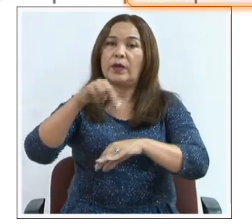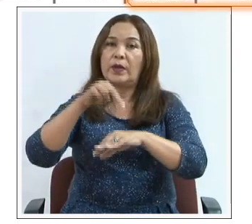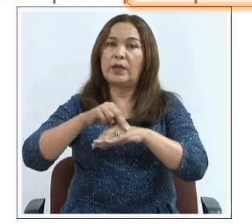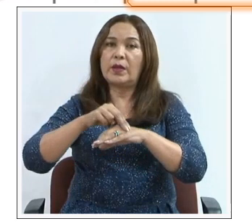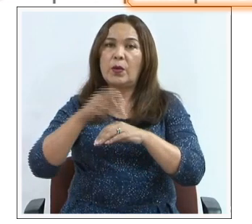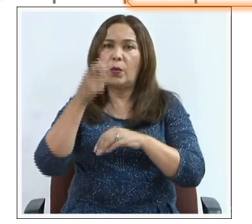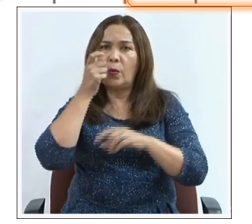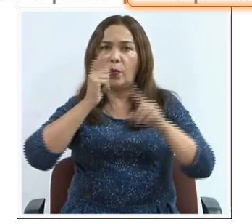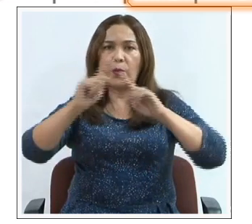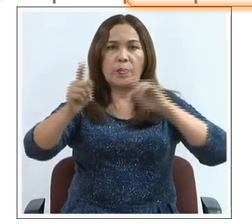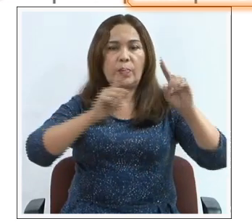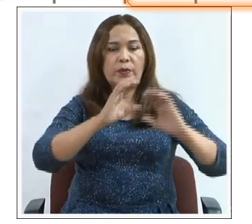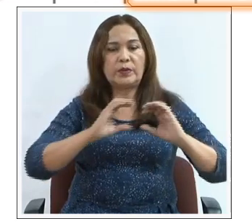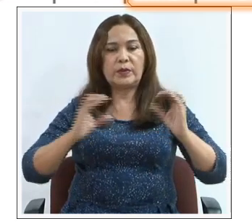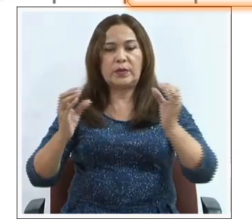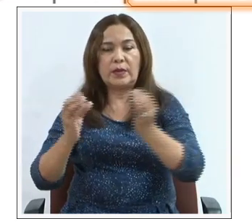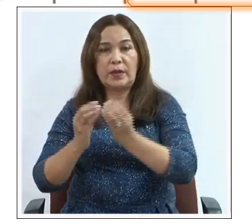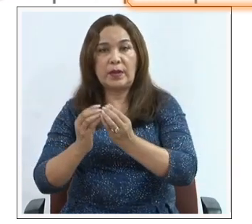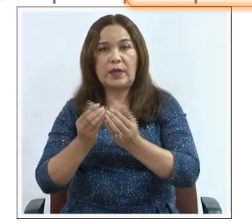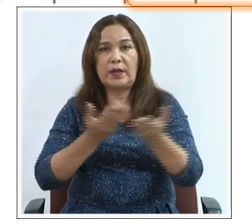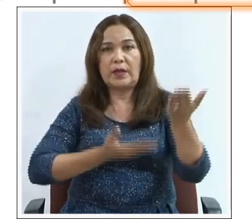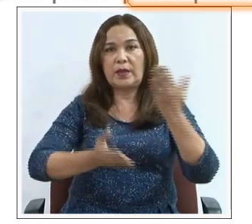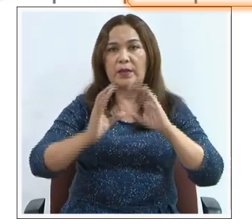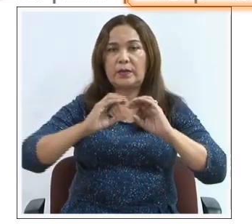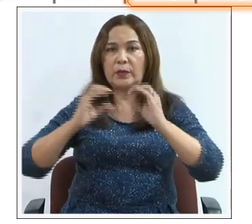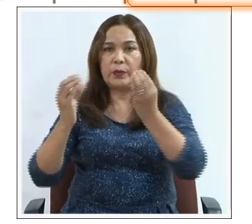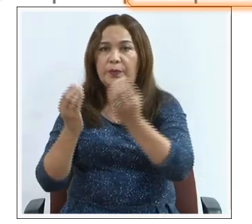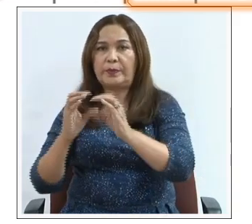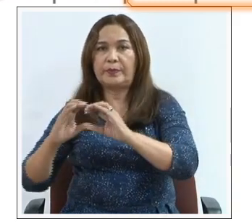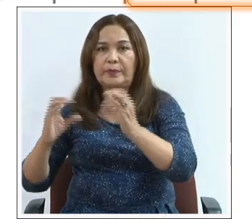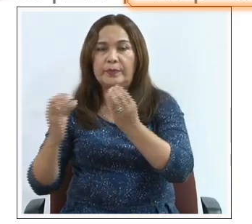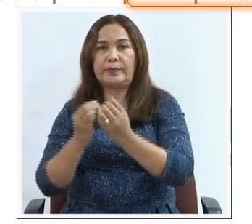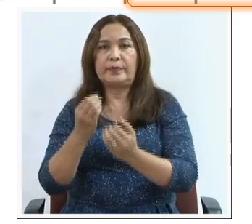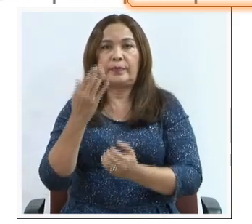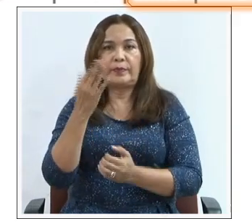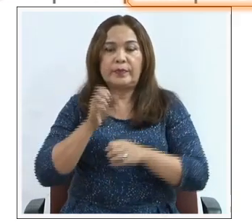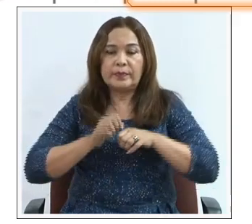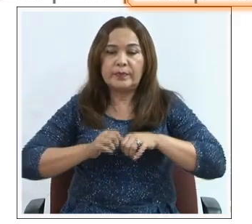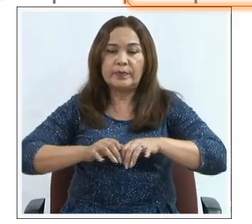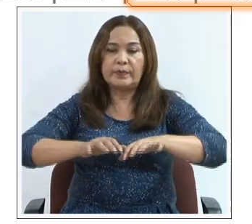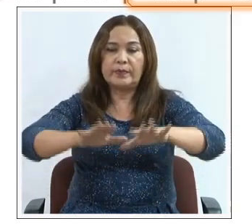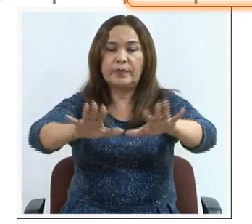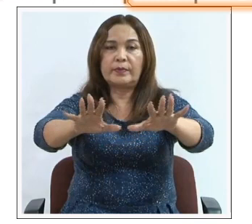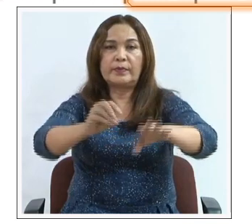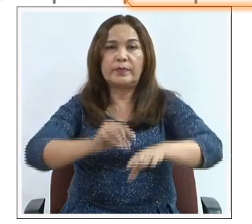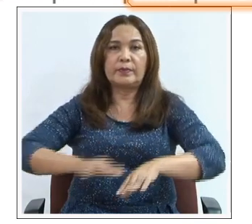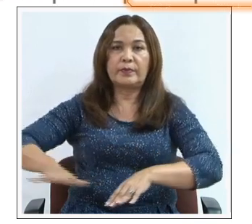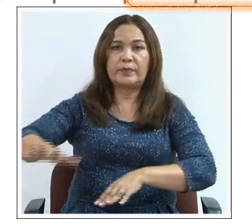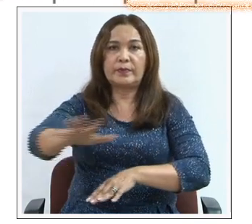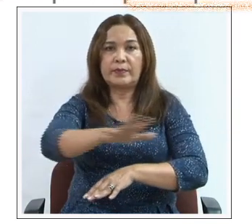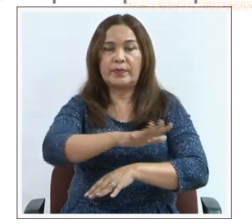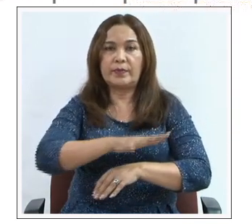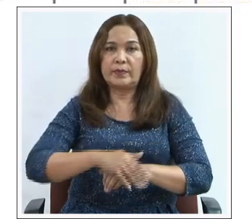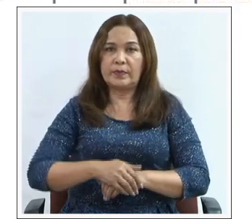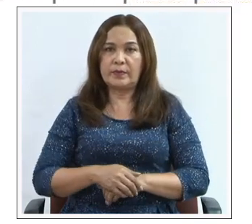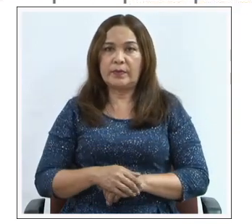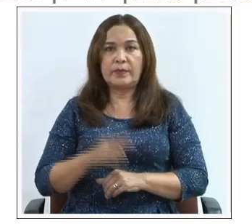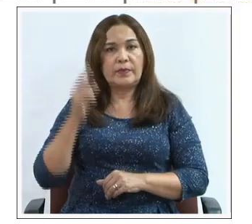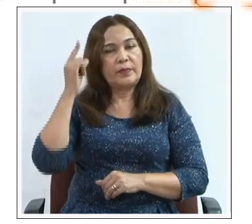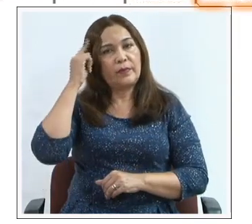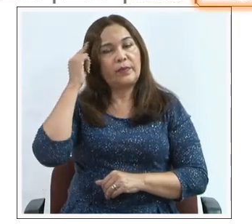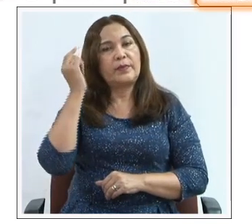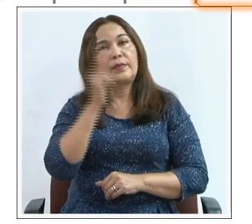de supervisores circuitales e ínter circuitales quinto despliegue de los territorios día